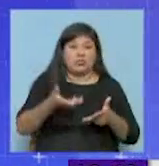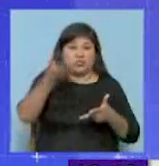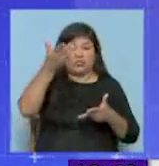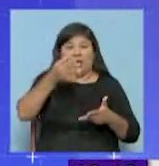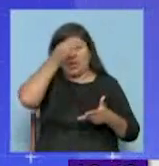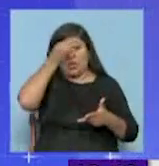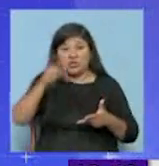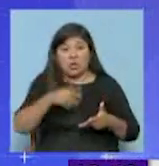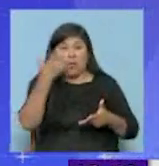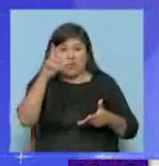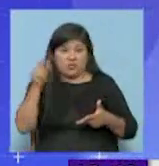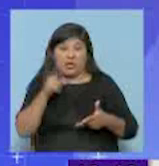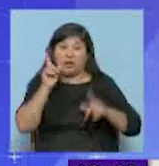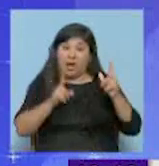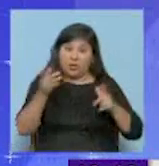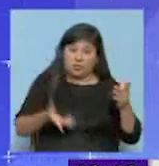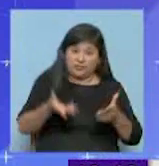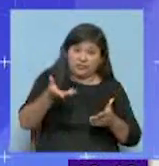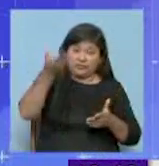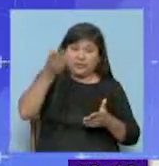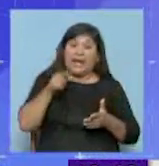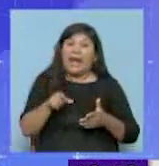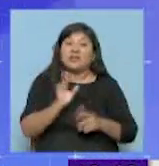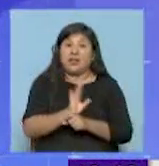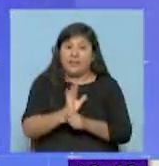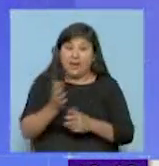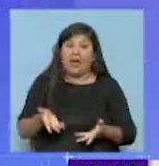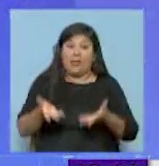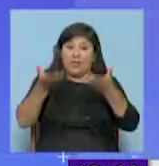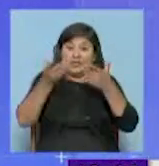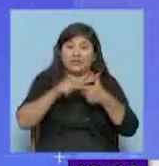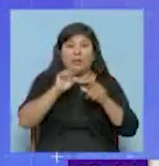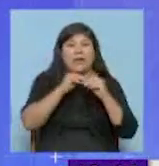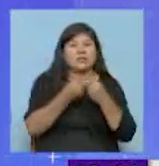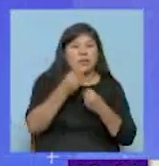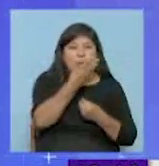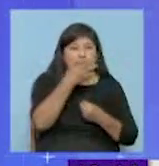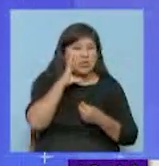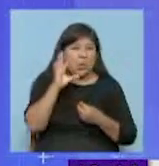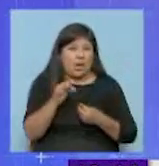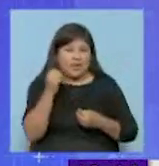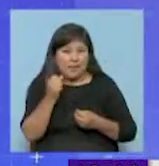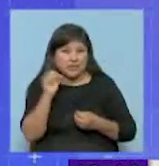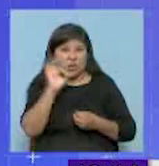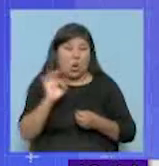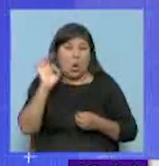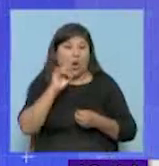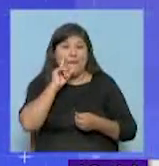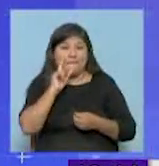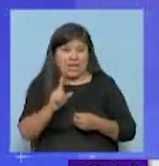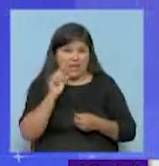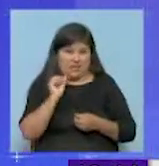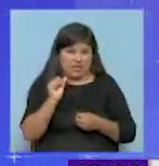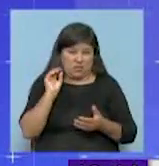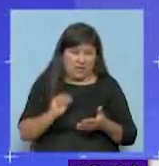y 12.5%, lo que representa un aumento desde 450 a 1.000 en la